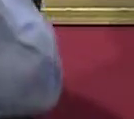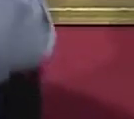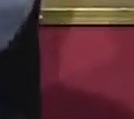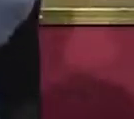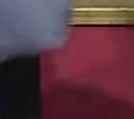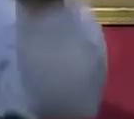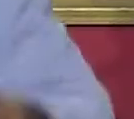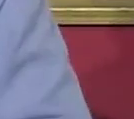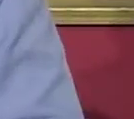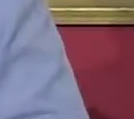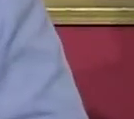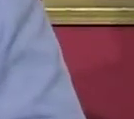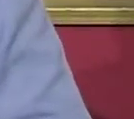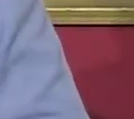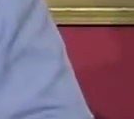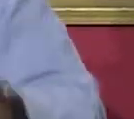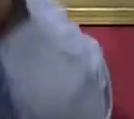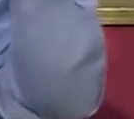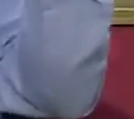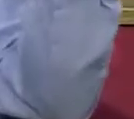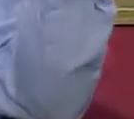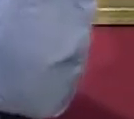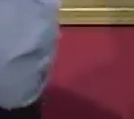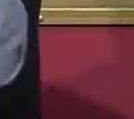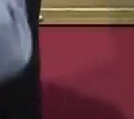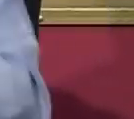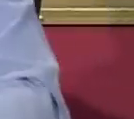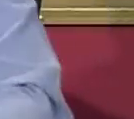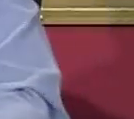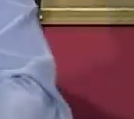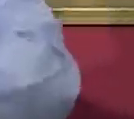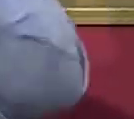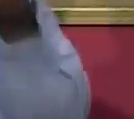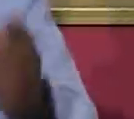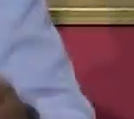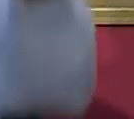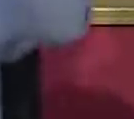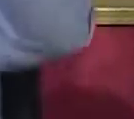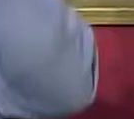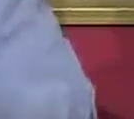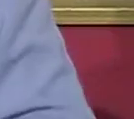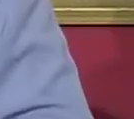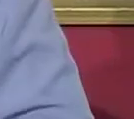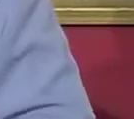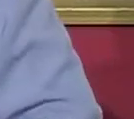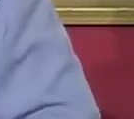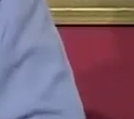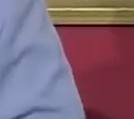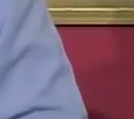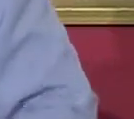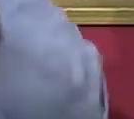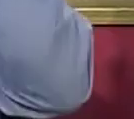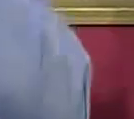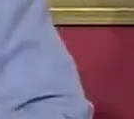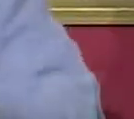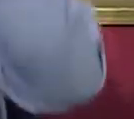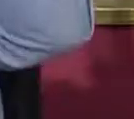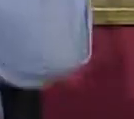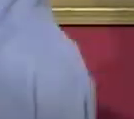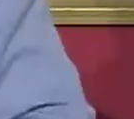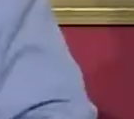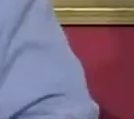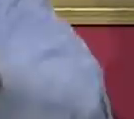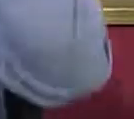ciudad, cuando salimos al centro de los pueblos y miramos, vemos a la gente alborotada, la gente alarmada, debemos recordar